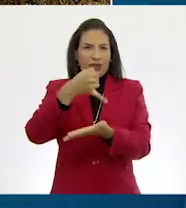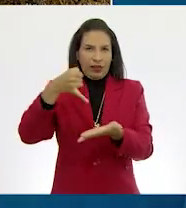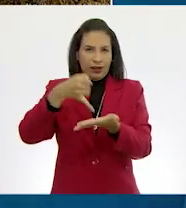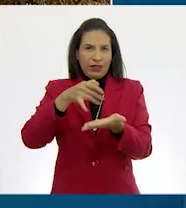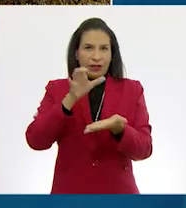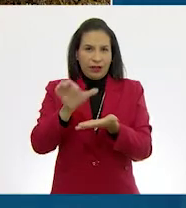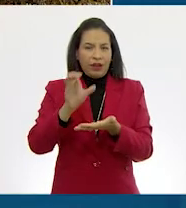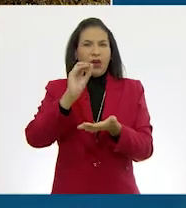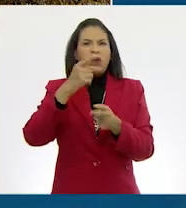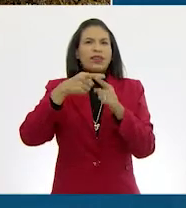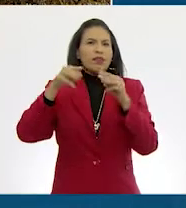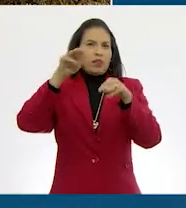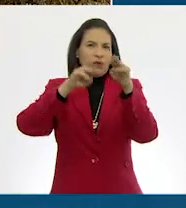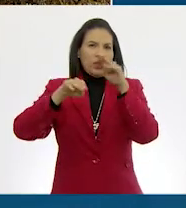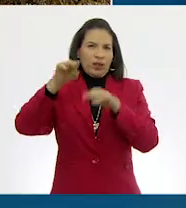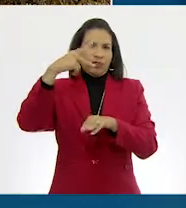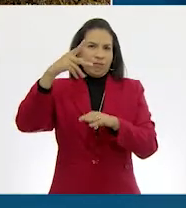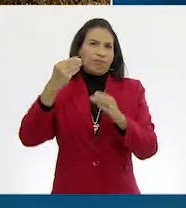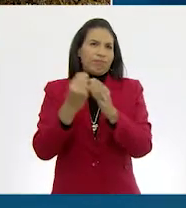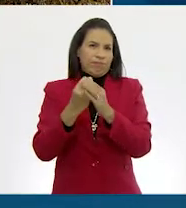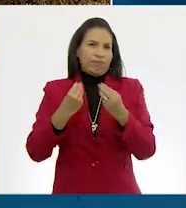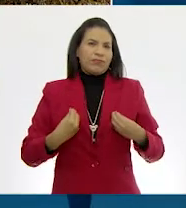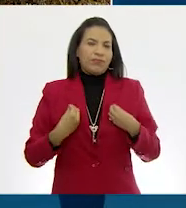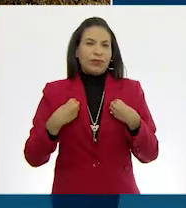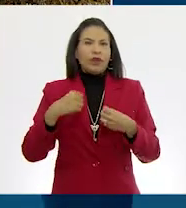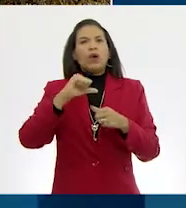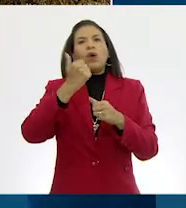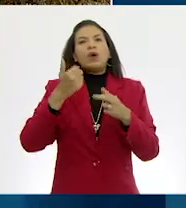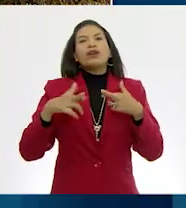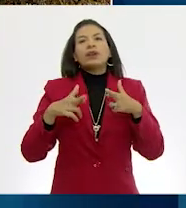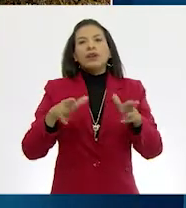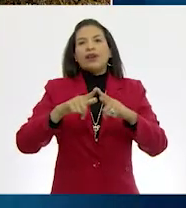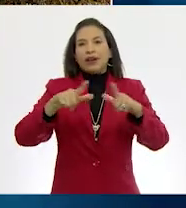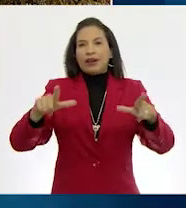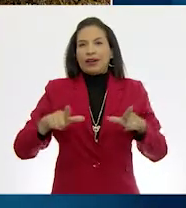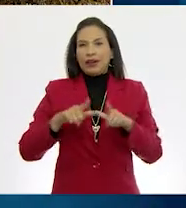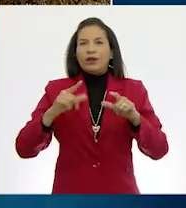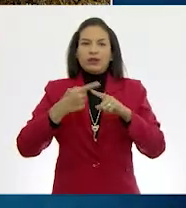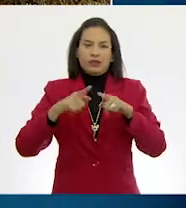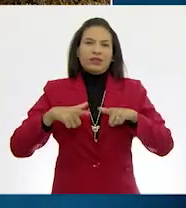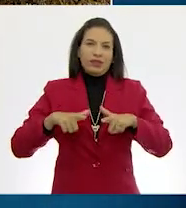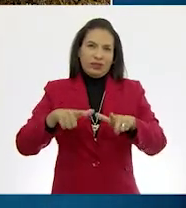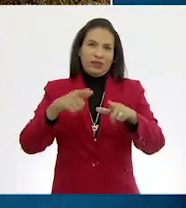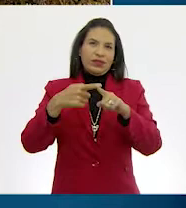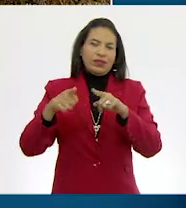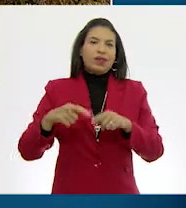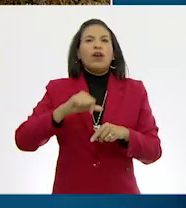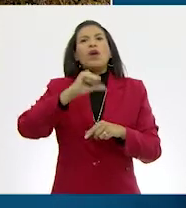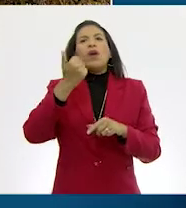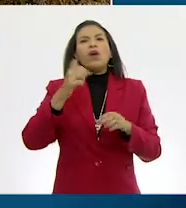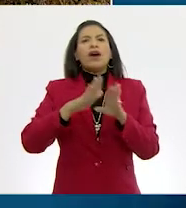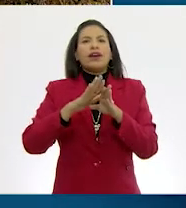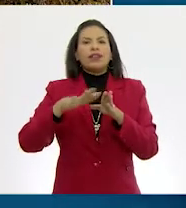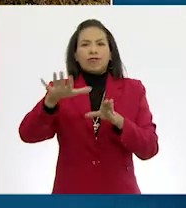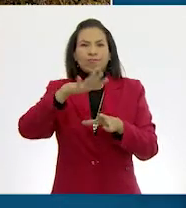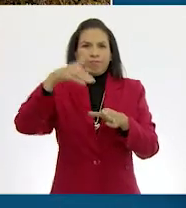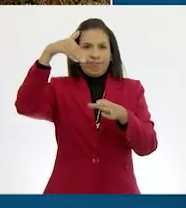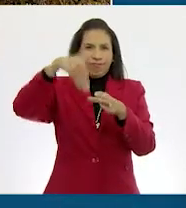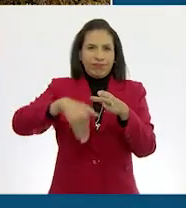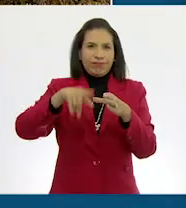las partes altas de las montañas otras a ríos lagos algunas otras a cenotes y